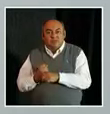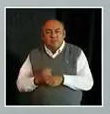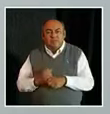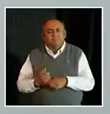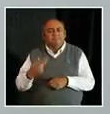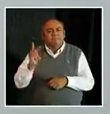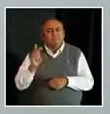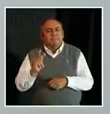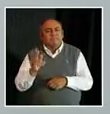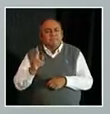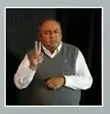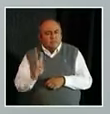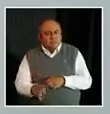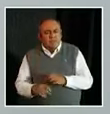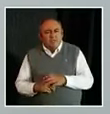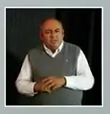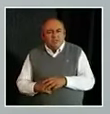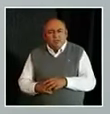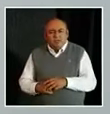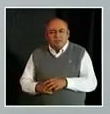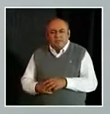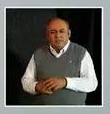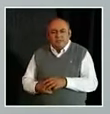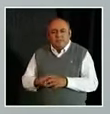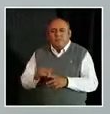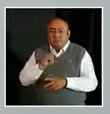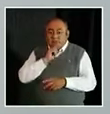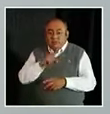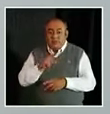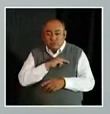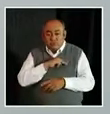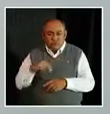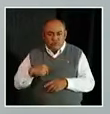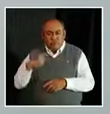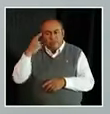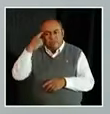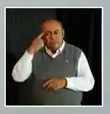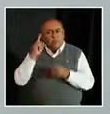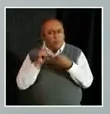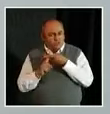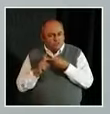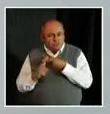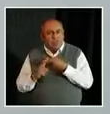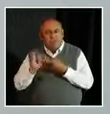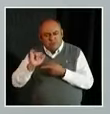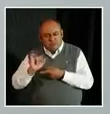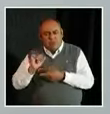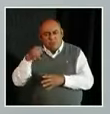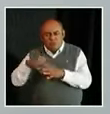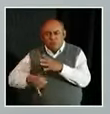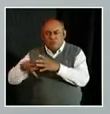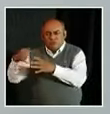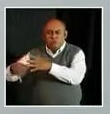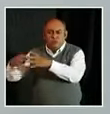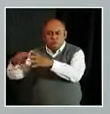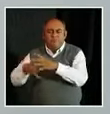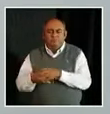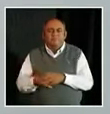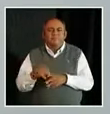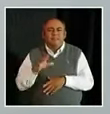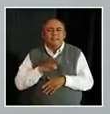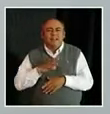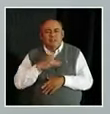embargo, nuestra visión sigue siendo optimista, es decir, ya por ejemplo ahorita tenemos 2